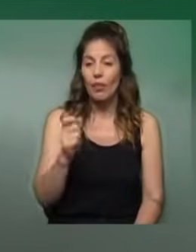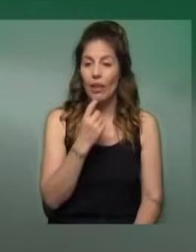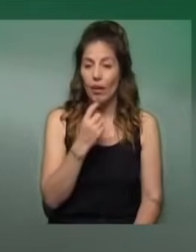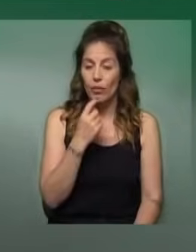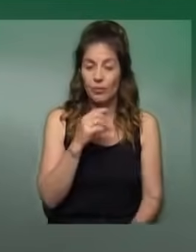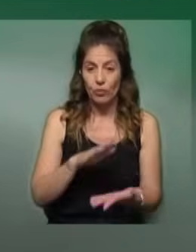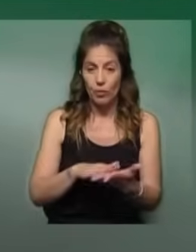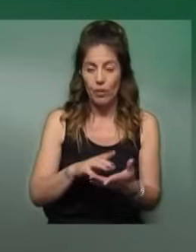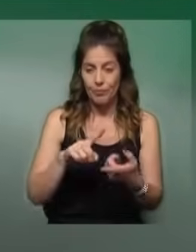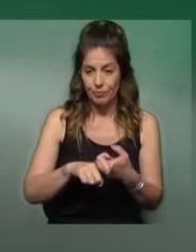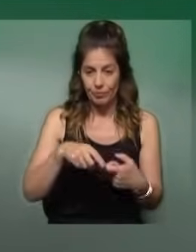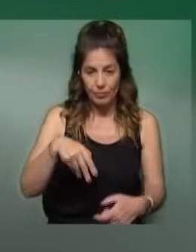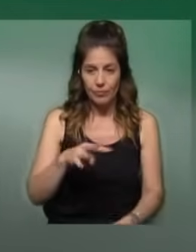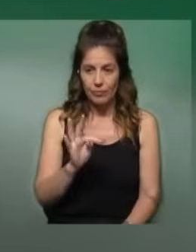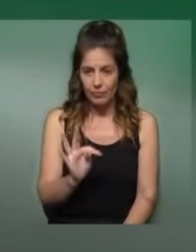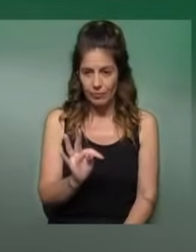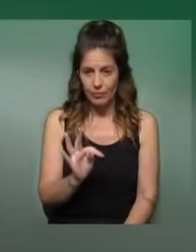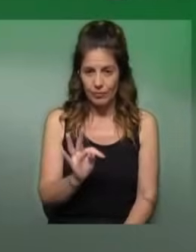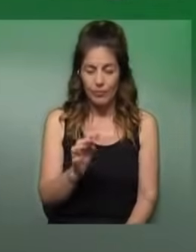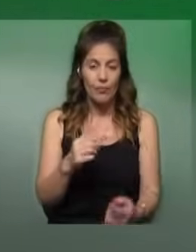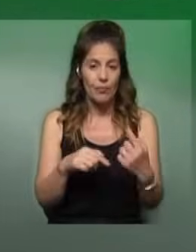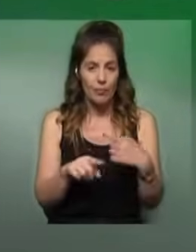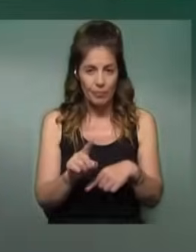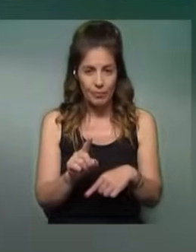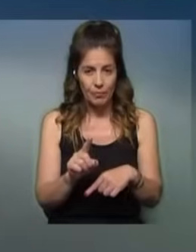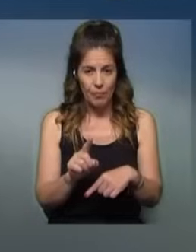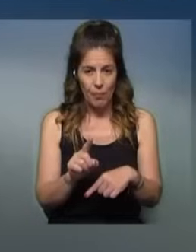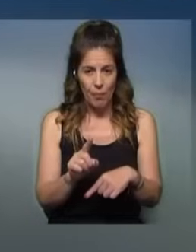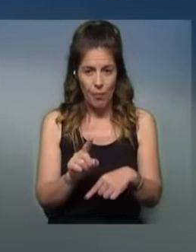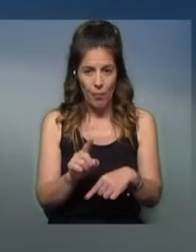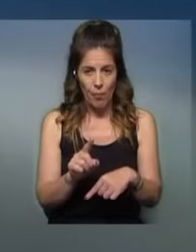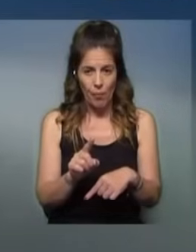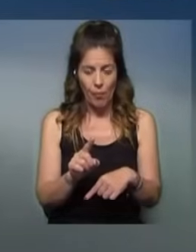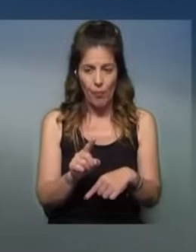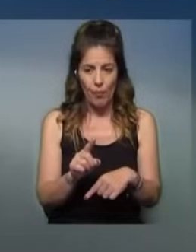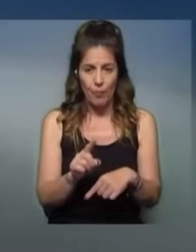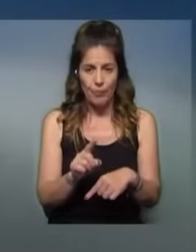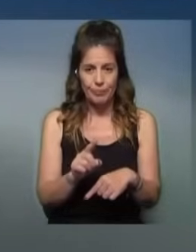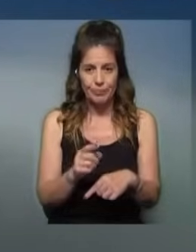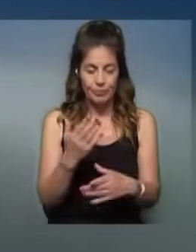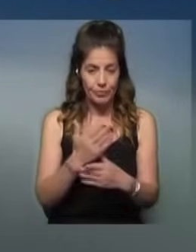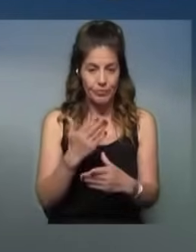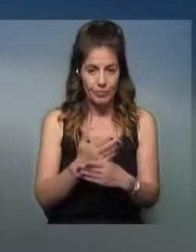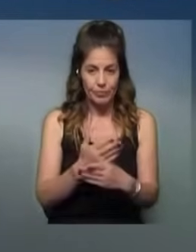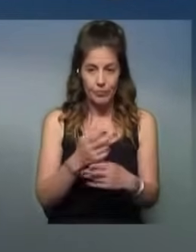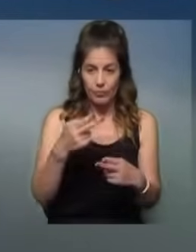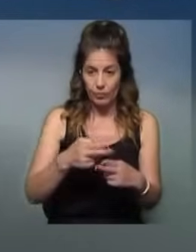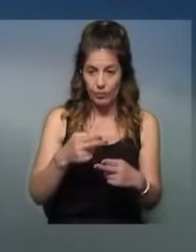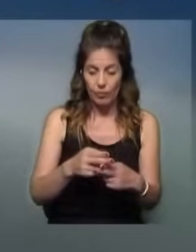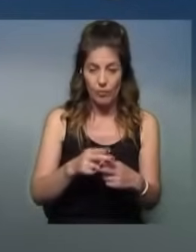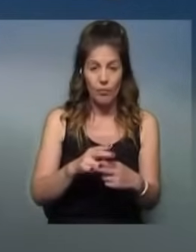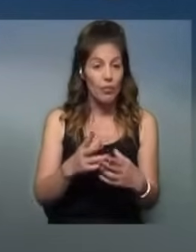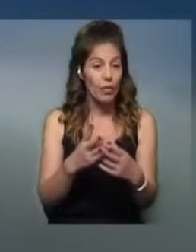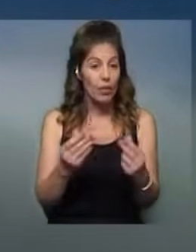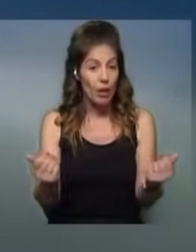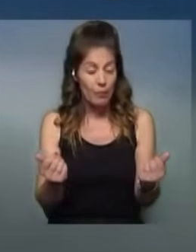esposa de marcet sí e Pero según comprom mbd noticias la ficha con su nombre sigue sin aparecer